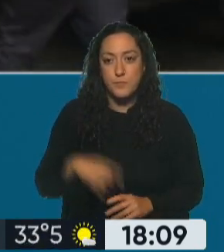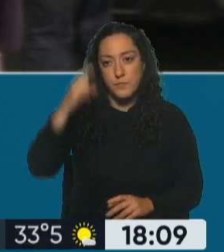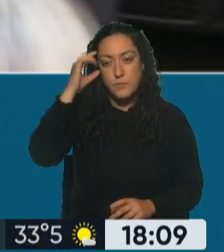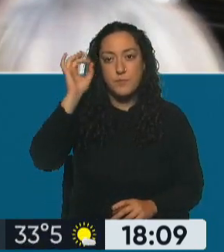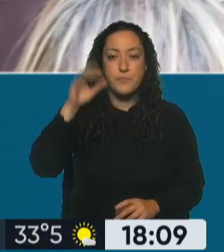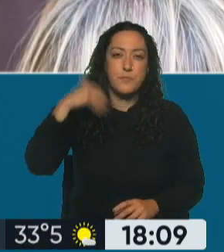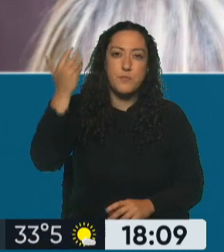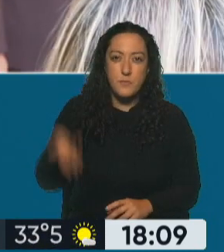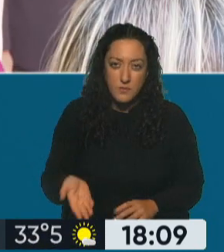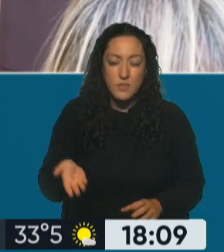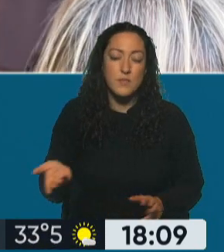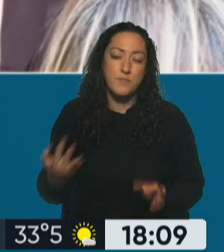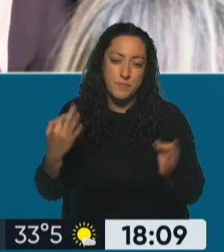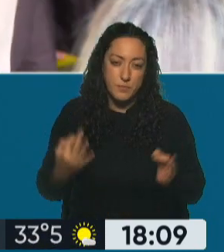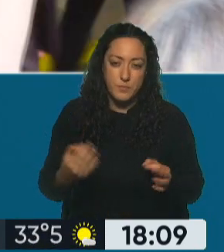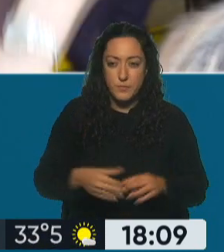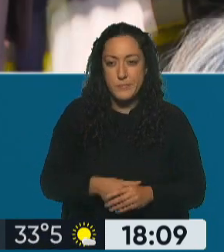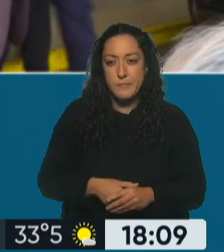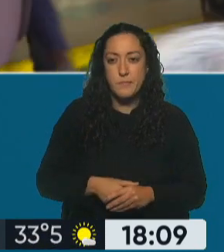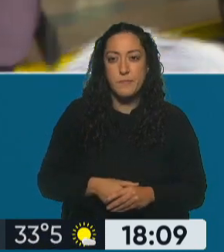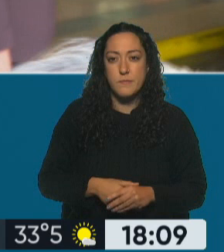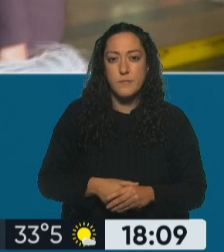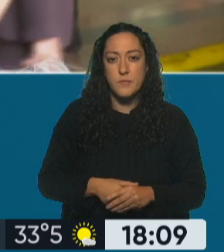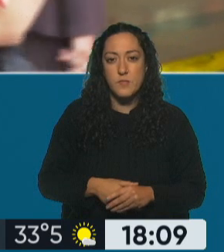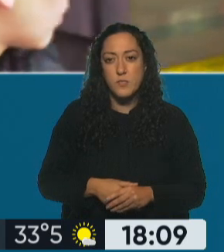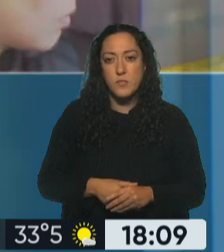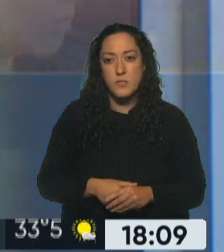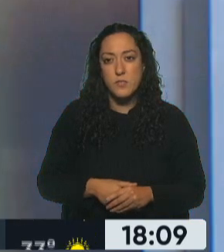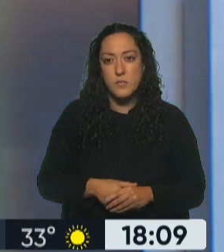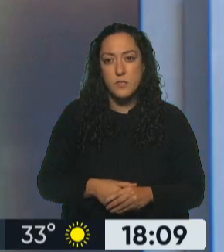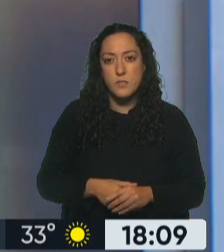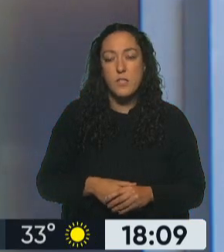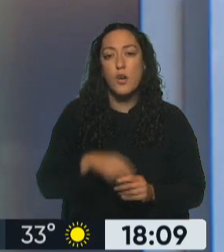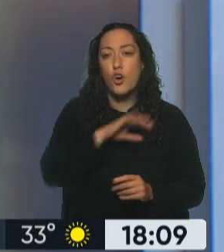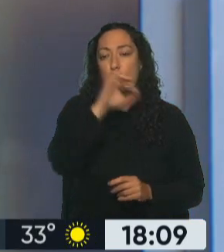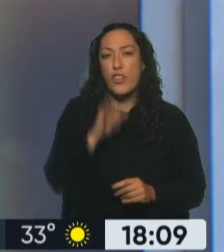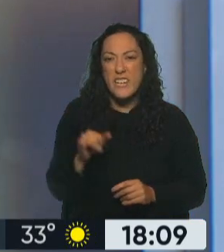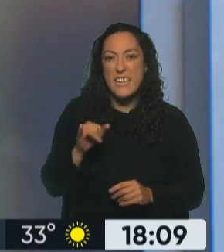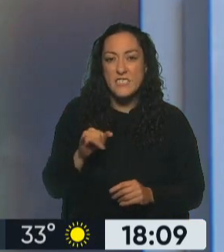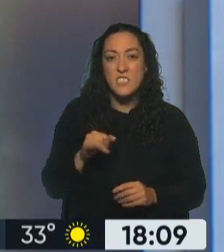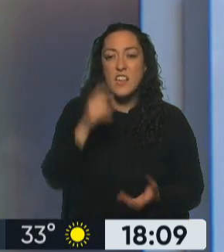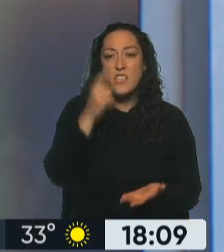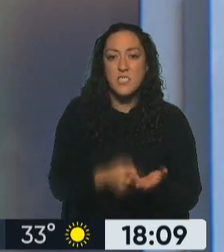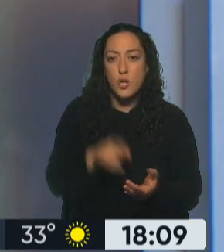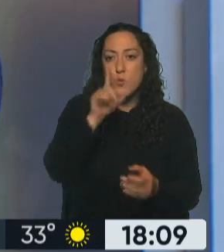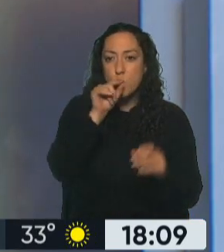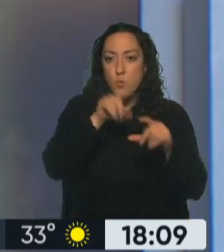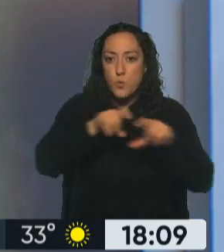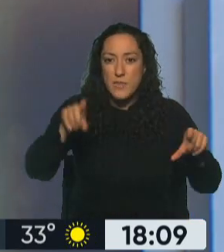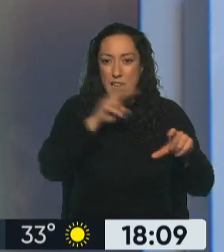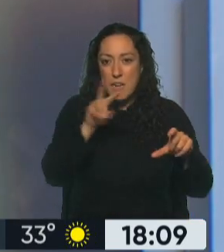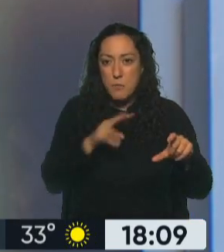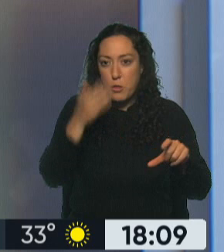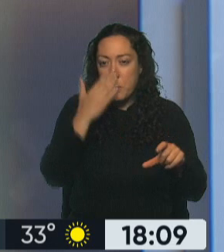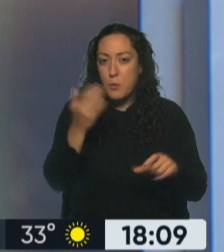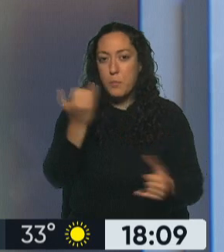diciembre. La decisión de Carlos Rodríguez, más, hay un tuit. Leemos el tuit y después vos me decís toda la data